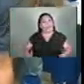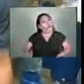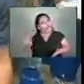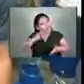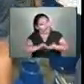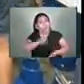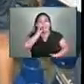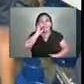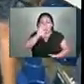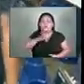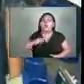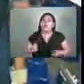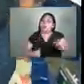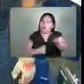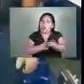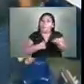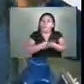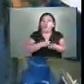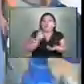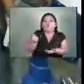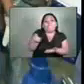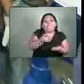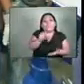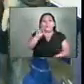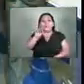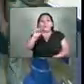que continuará brindando un subsidio de